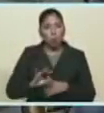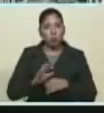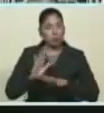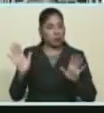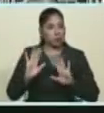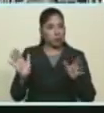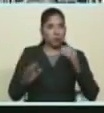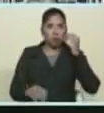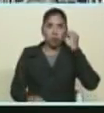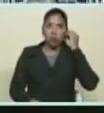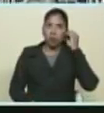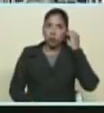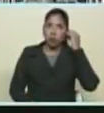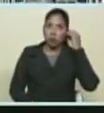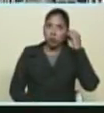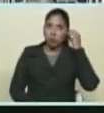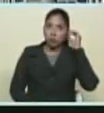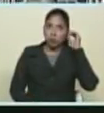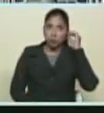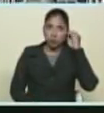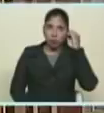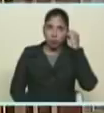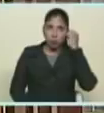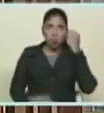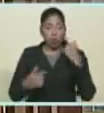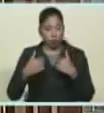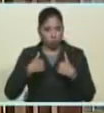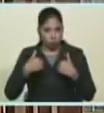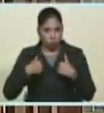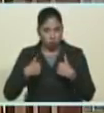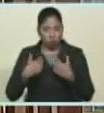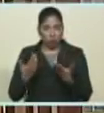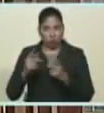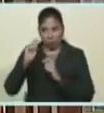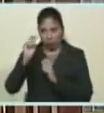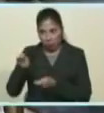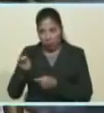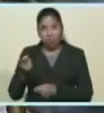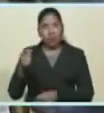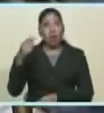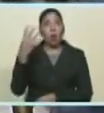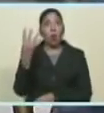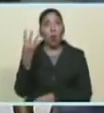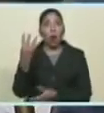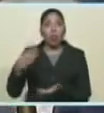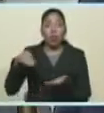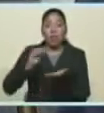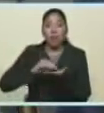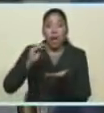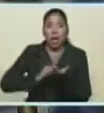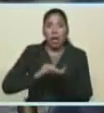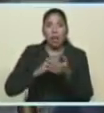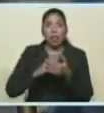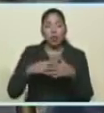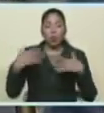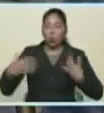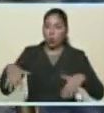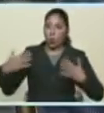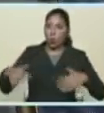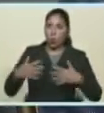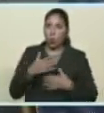nominal. ¿Nominal qué se llama? De verdad, yo te digo mi reconocimiento. Esta es la cuarta reelección.